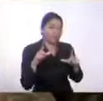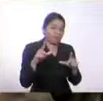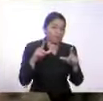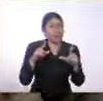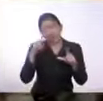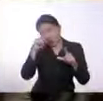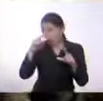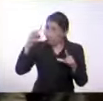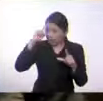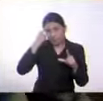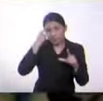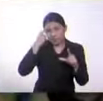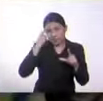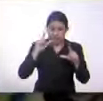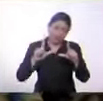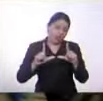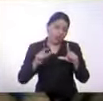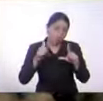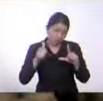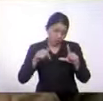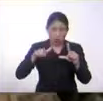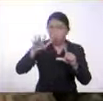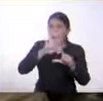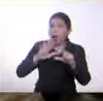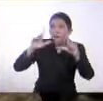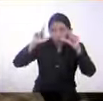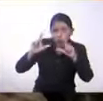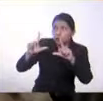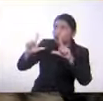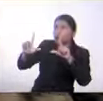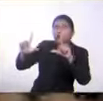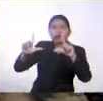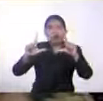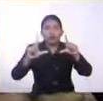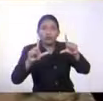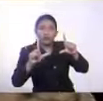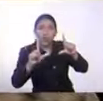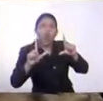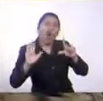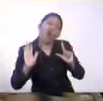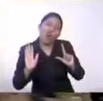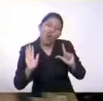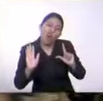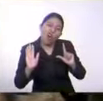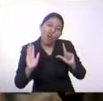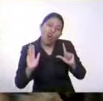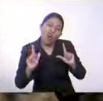¿Crees que este sería un buen lugar para la foto? ¿O qué tal...